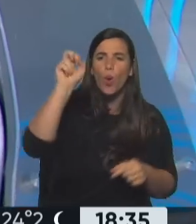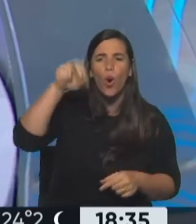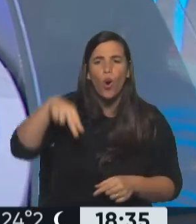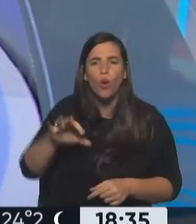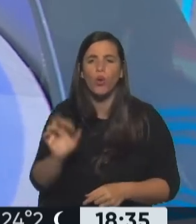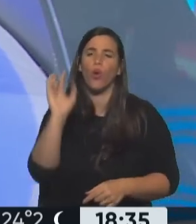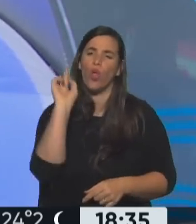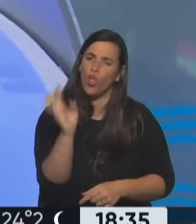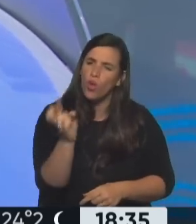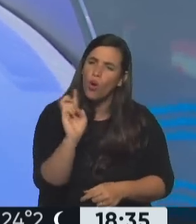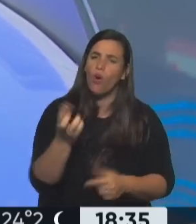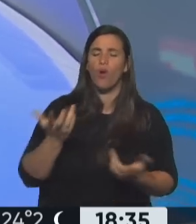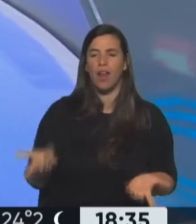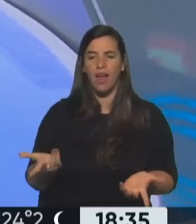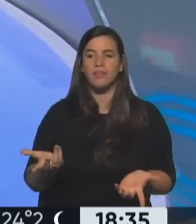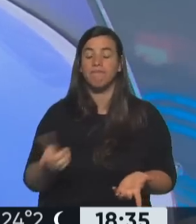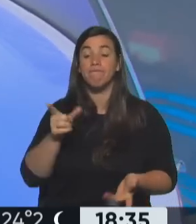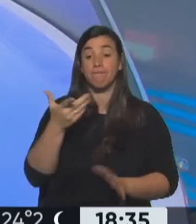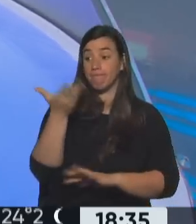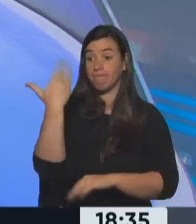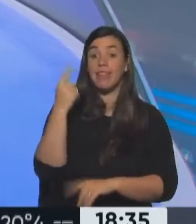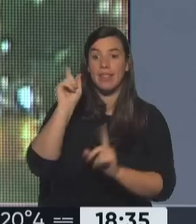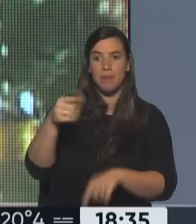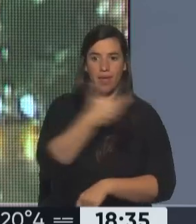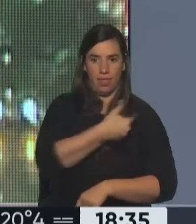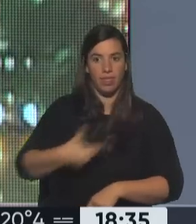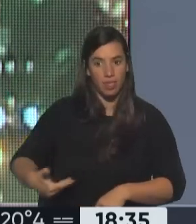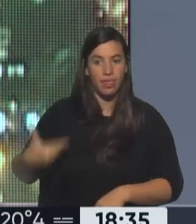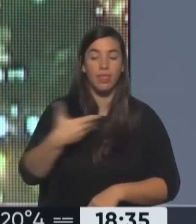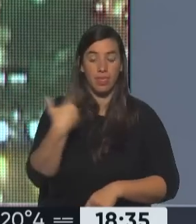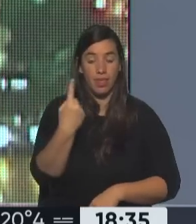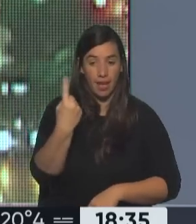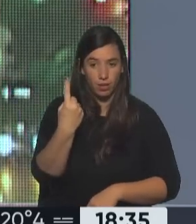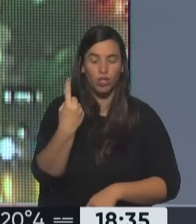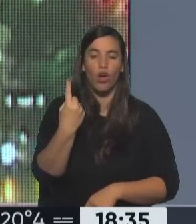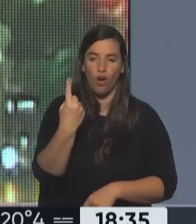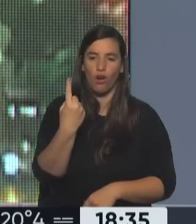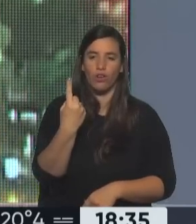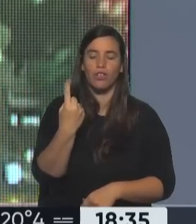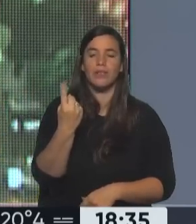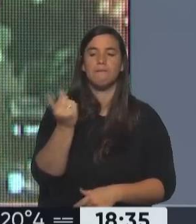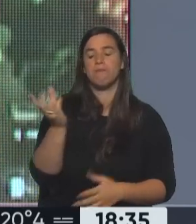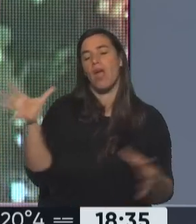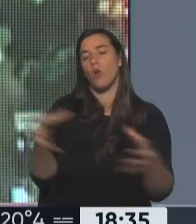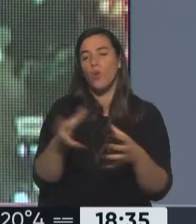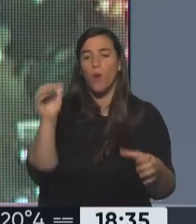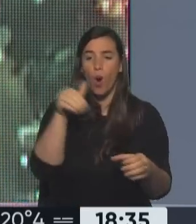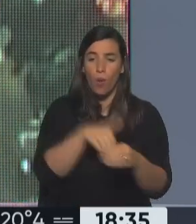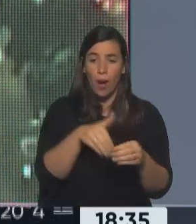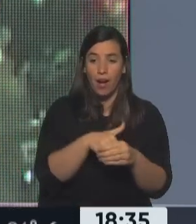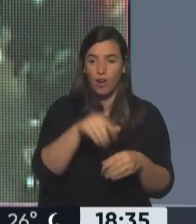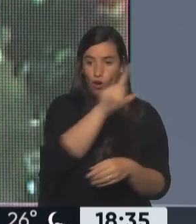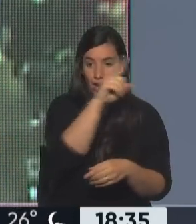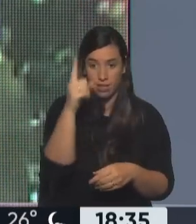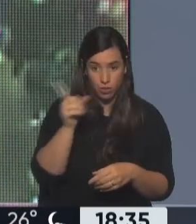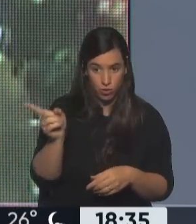Fue además director de Nación Leasing, ¿no? Nación Bursátil. Nación Bursátil, del grupo Banco Nación. Y hace mucho tiempo de Nación